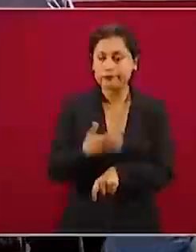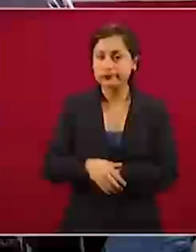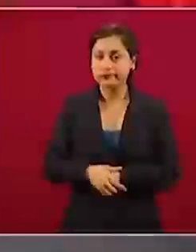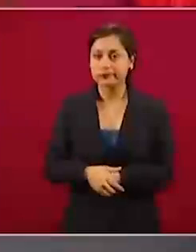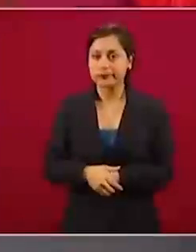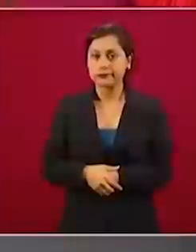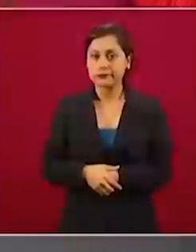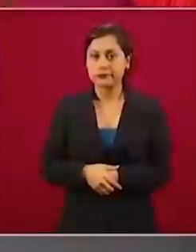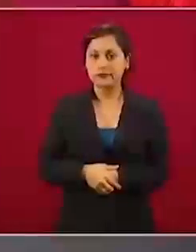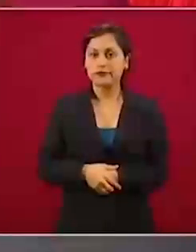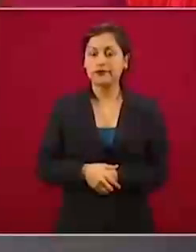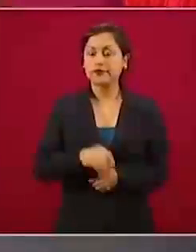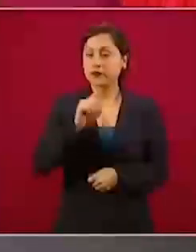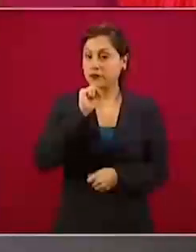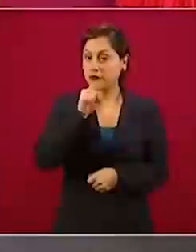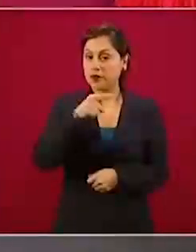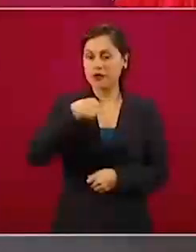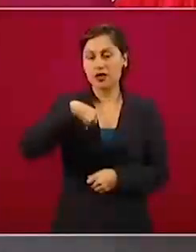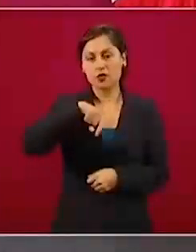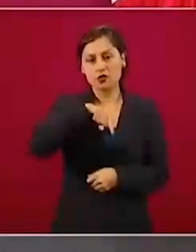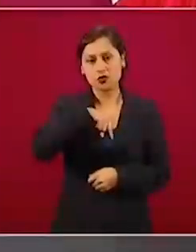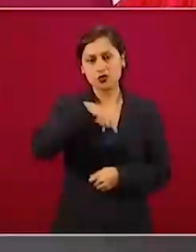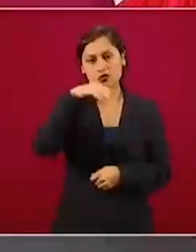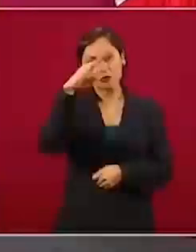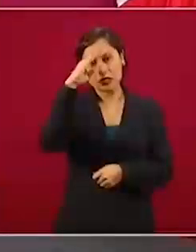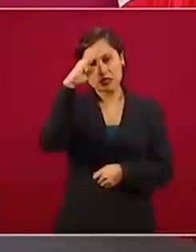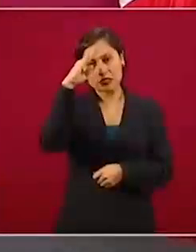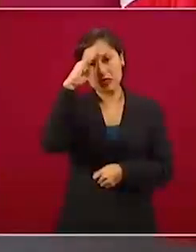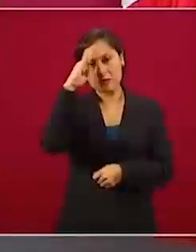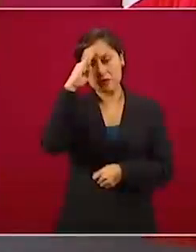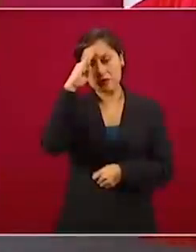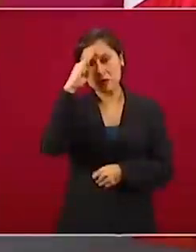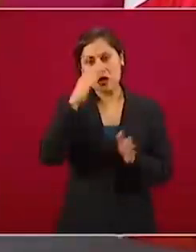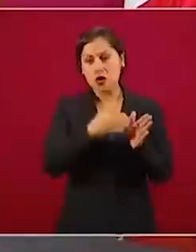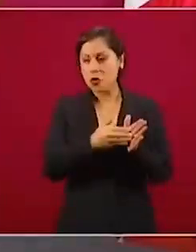considerando que vamos a ahorrar